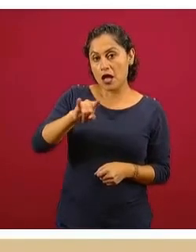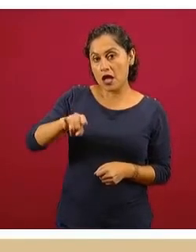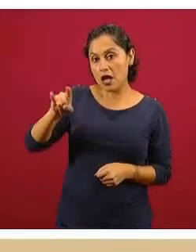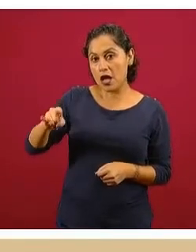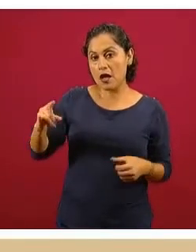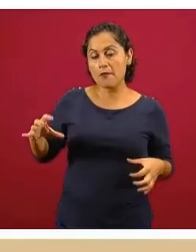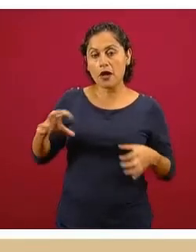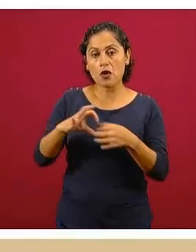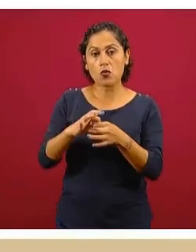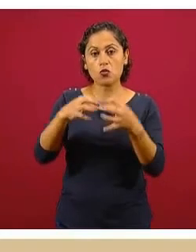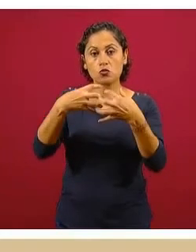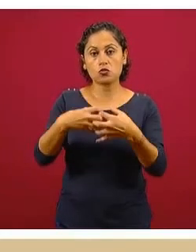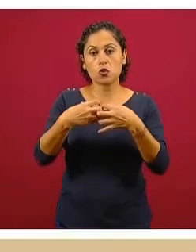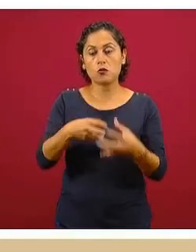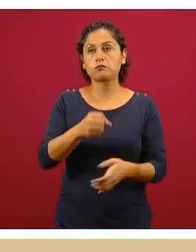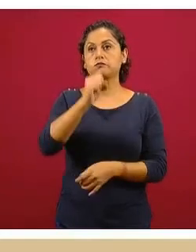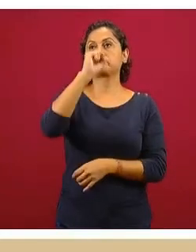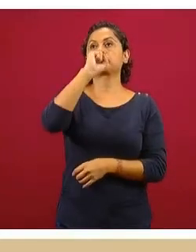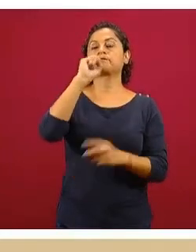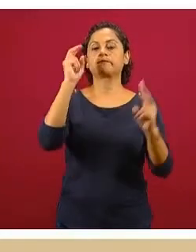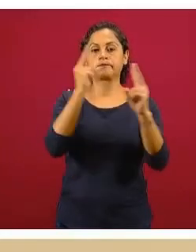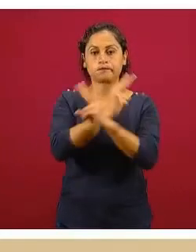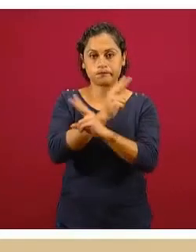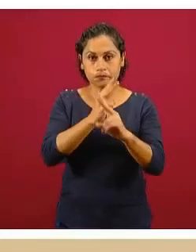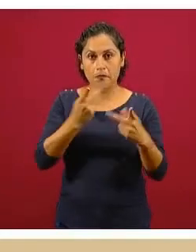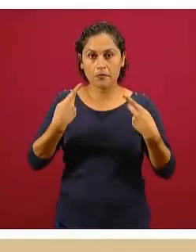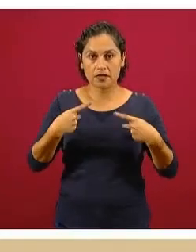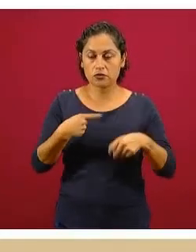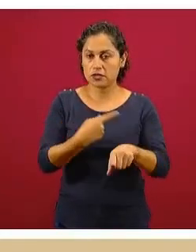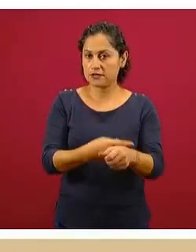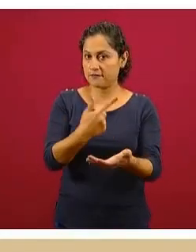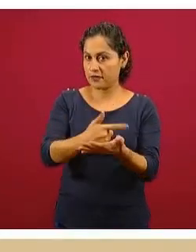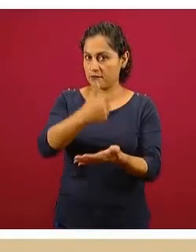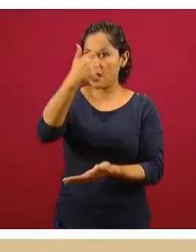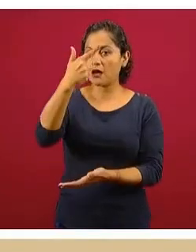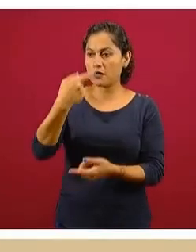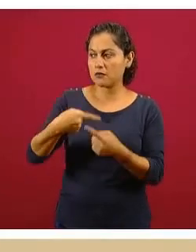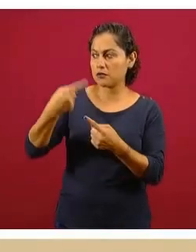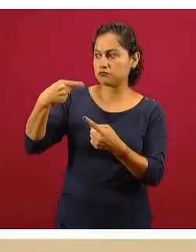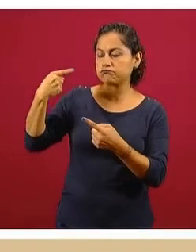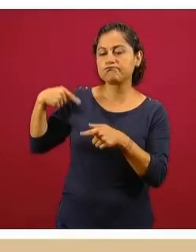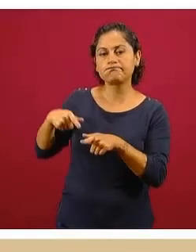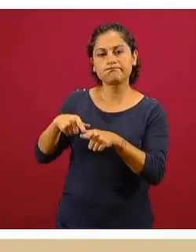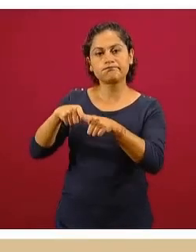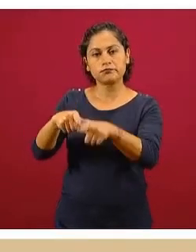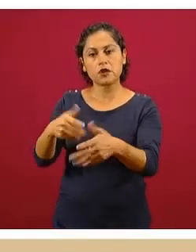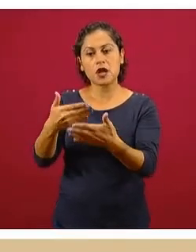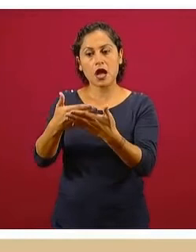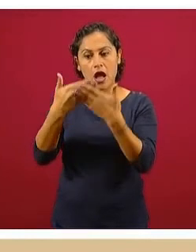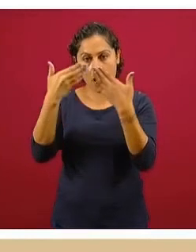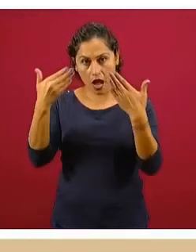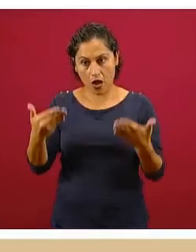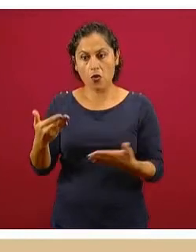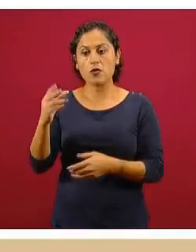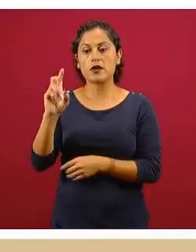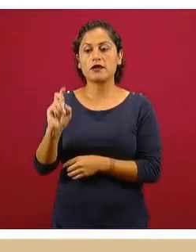ventilador para los pacientes críticos. Este porcentaje se ha mantenido estable en los últimos días, vuelve a ser para hoy